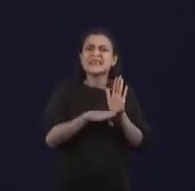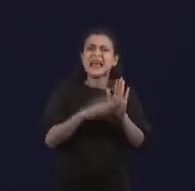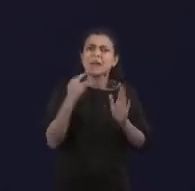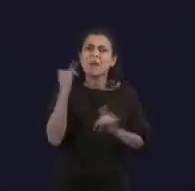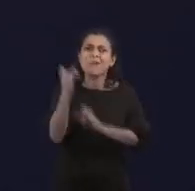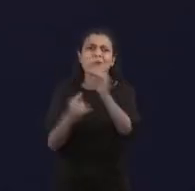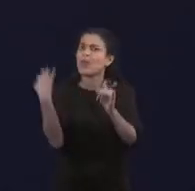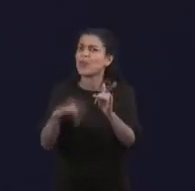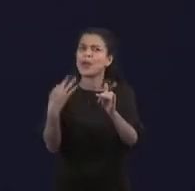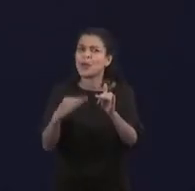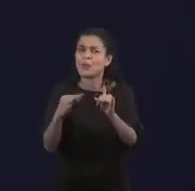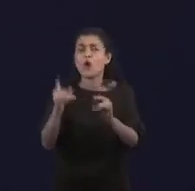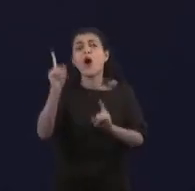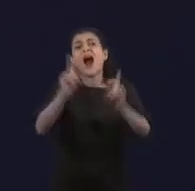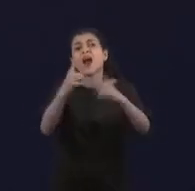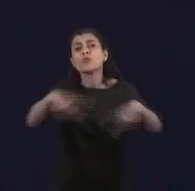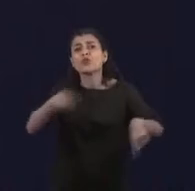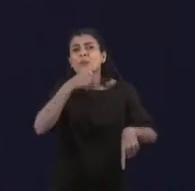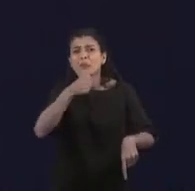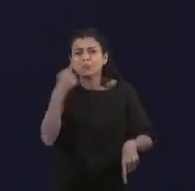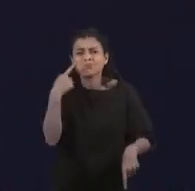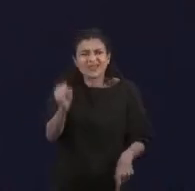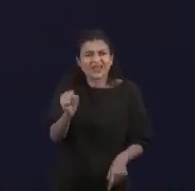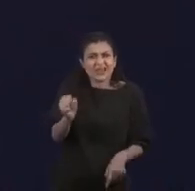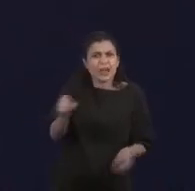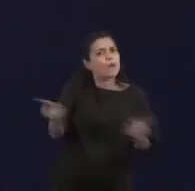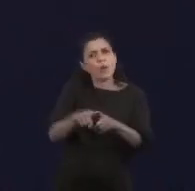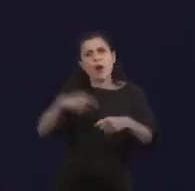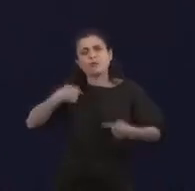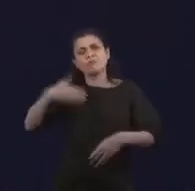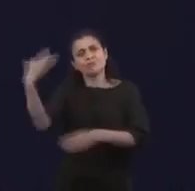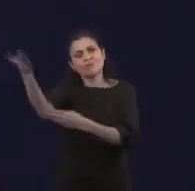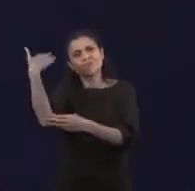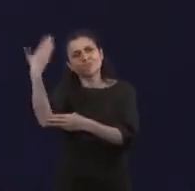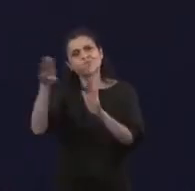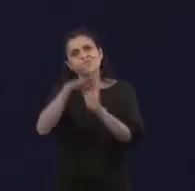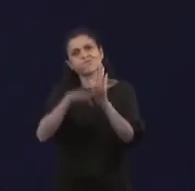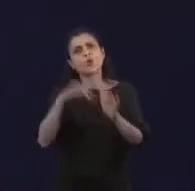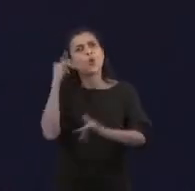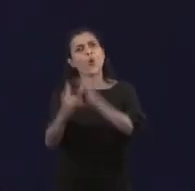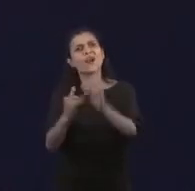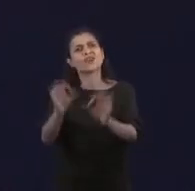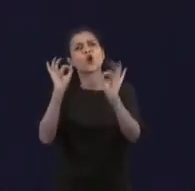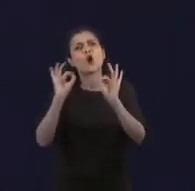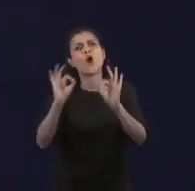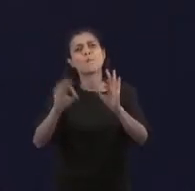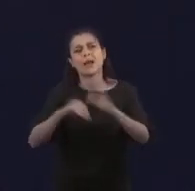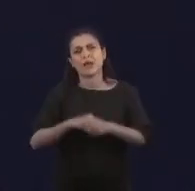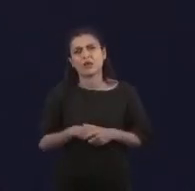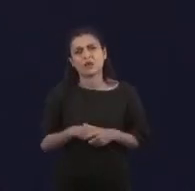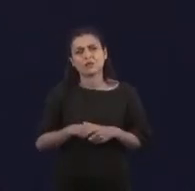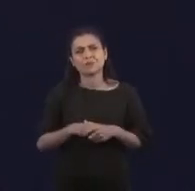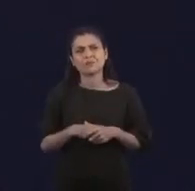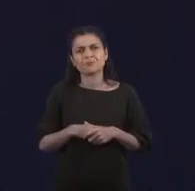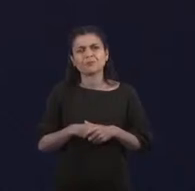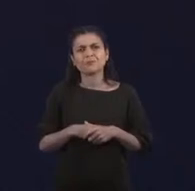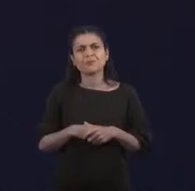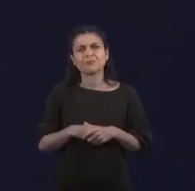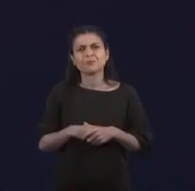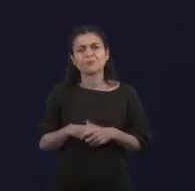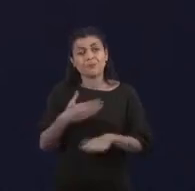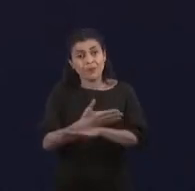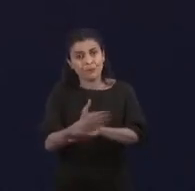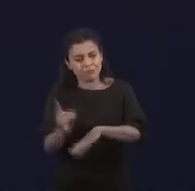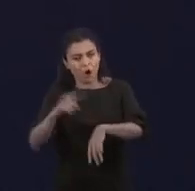sabe, ¿no? Y eso, me está pisando en cualquier momento Patricia Bullrich,